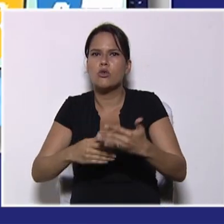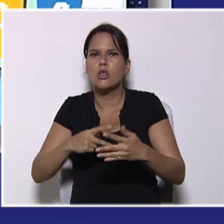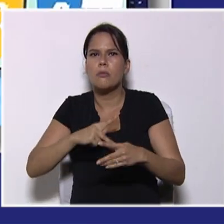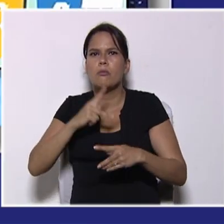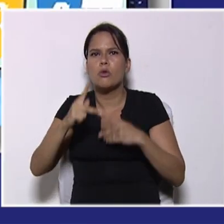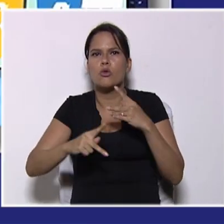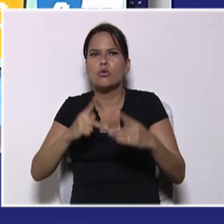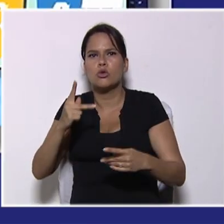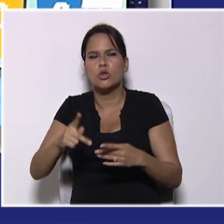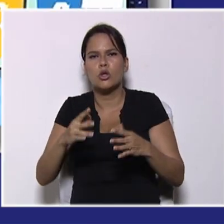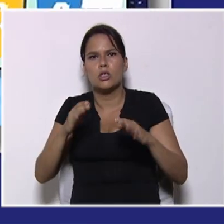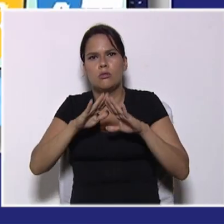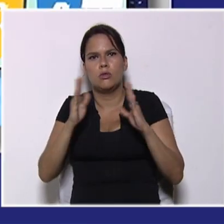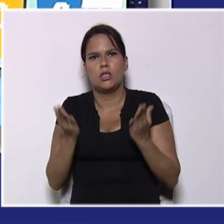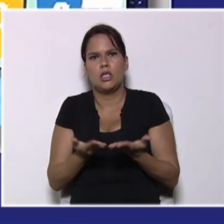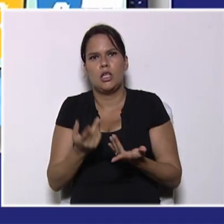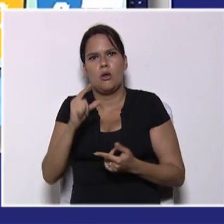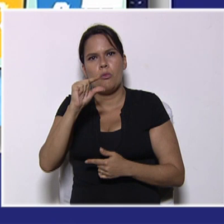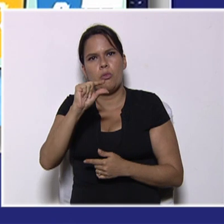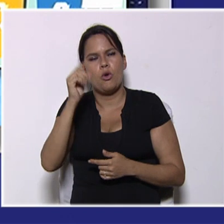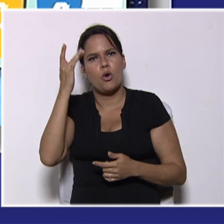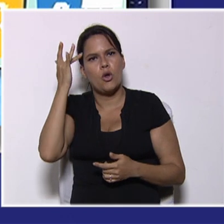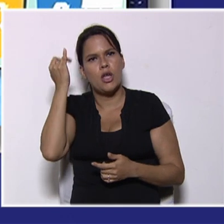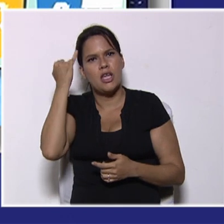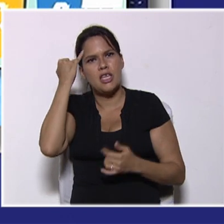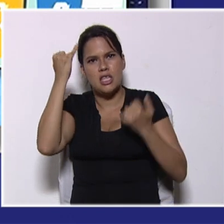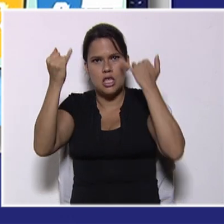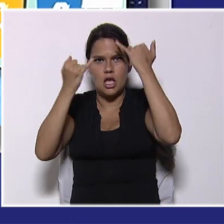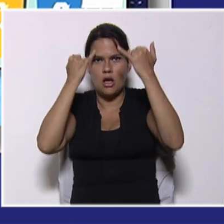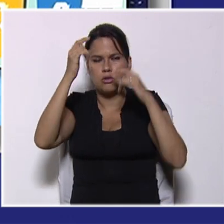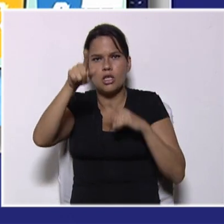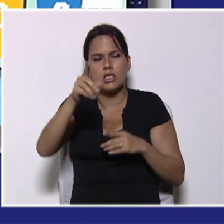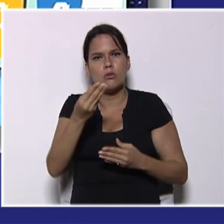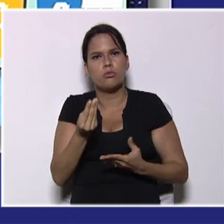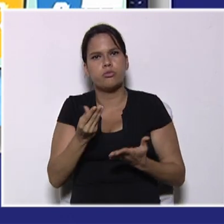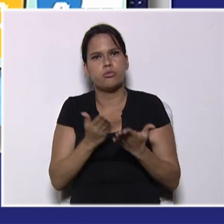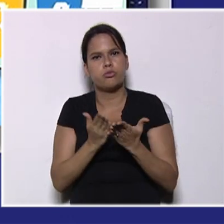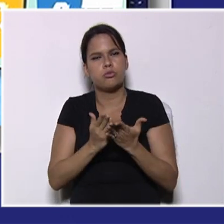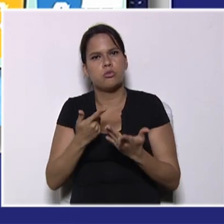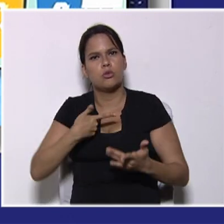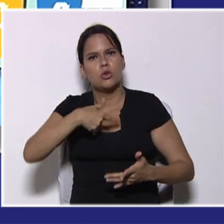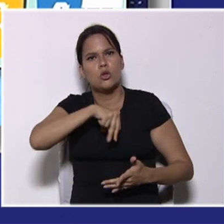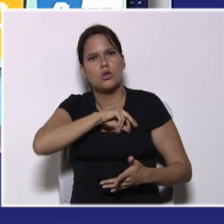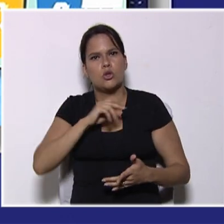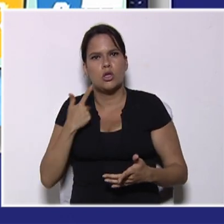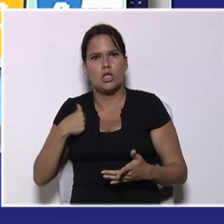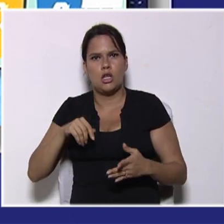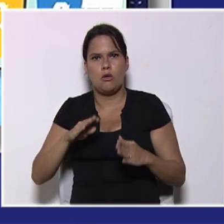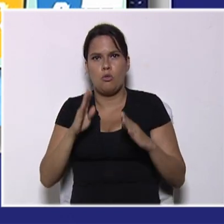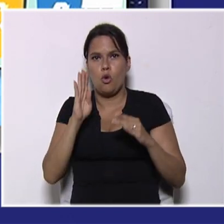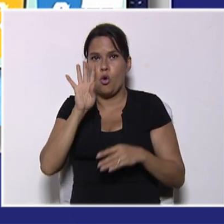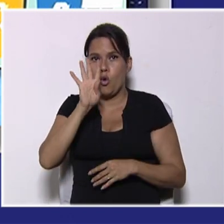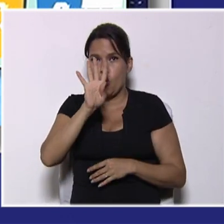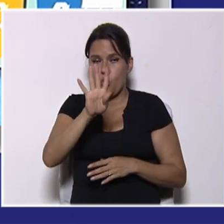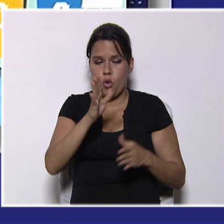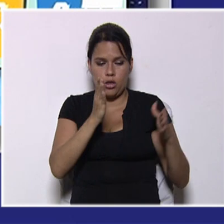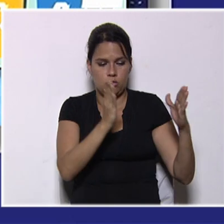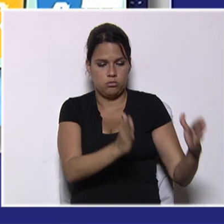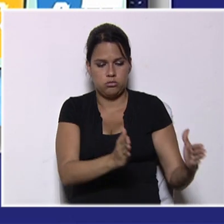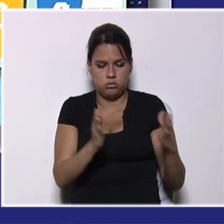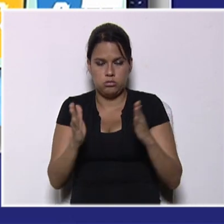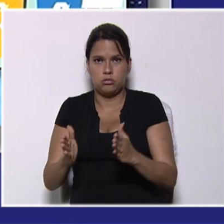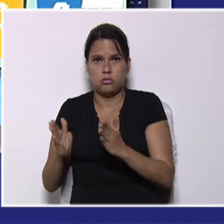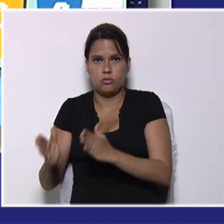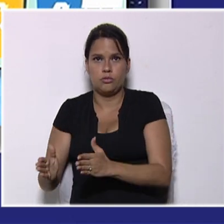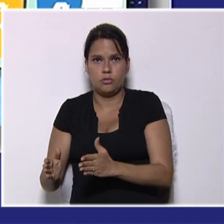Y para darle un poco de ideas a ustedes, si se recuerdan, a muchas escuelas nosotros tenemos cuatro envases, ¿verdad, Omaira? Tenemos la